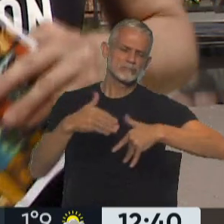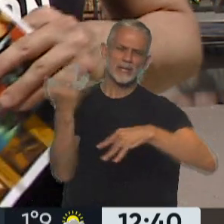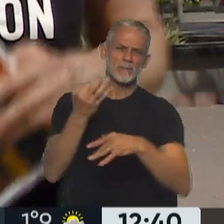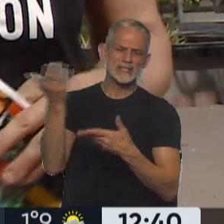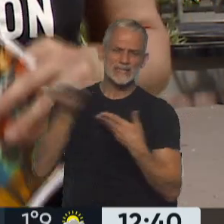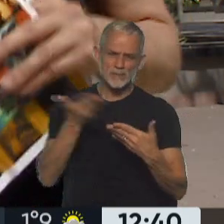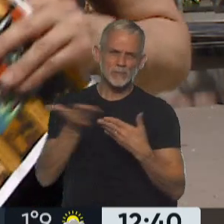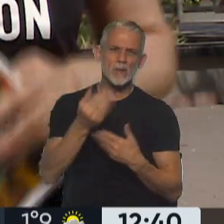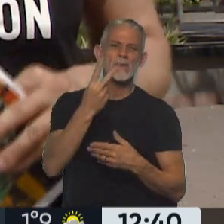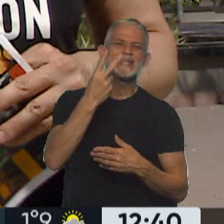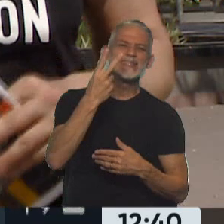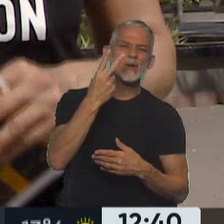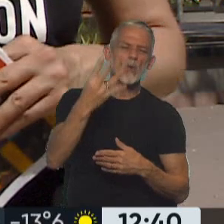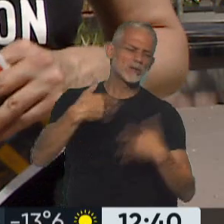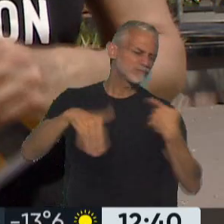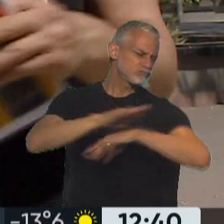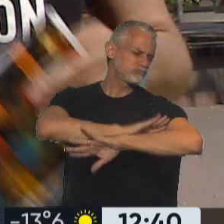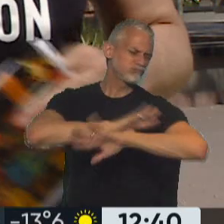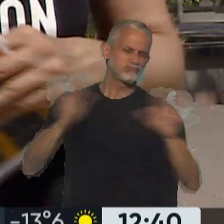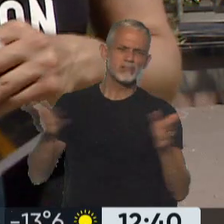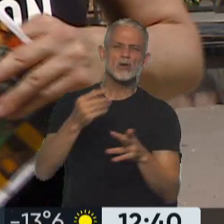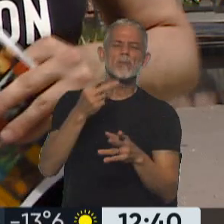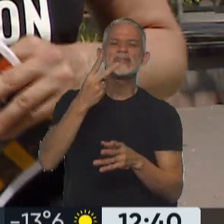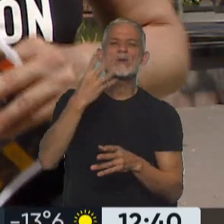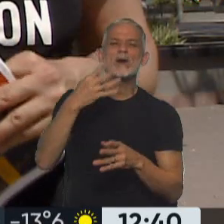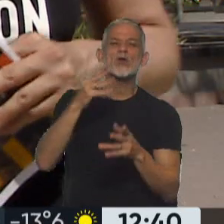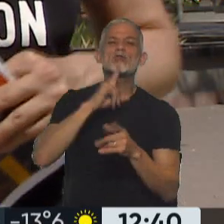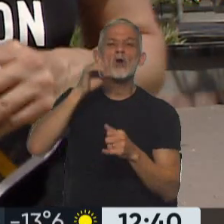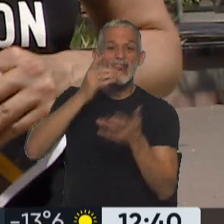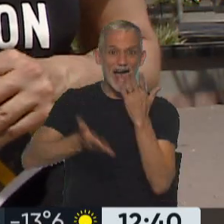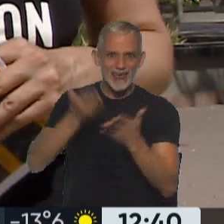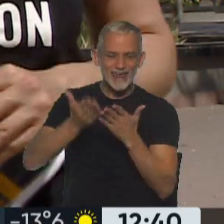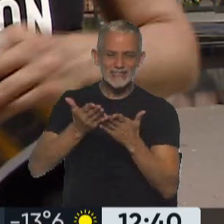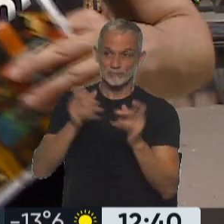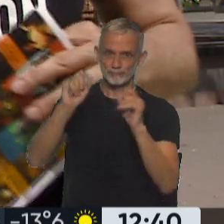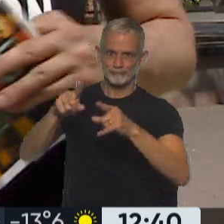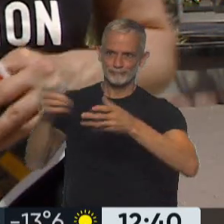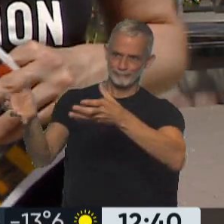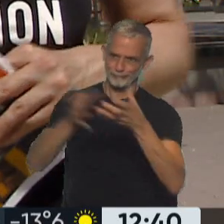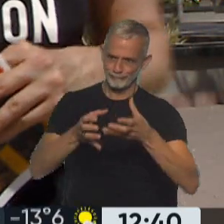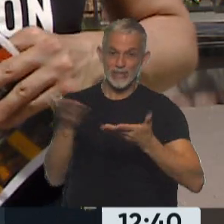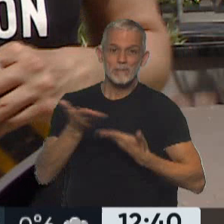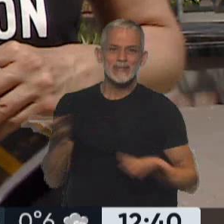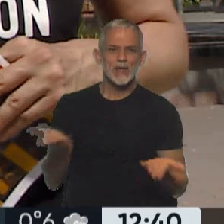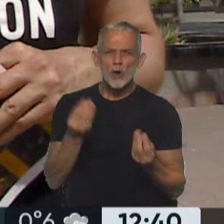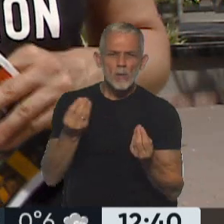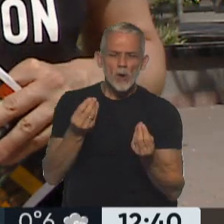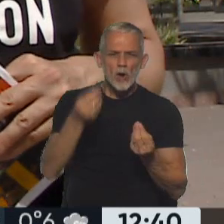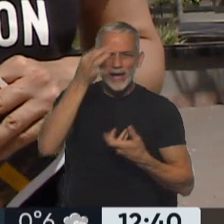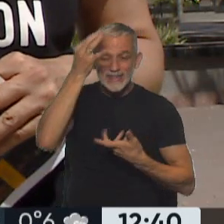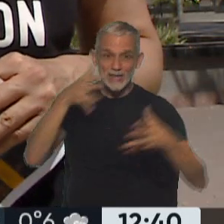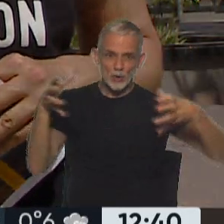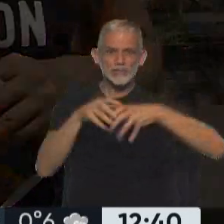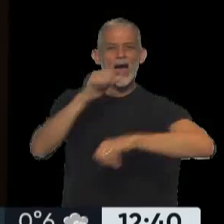especiales, 24 toneladas, la creación también del grupo de Paula Sánchez, que viene a mostrar cómo se hace teatro colectivo